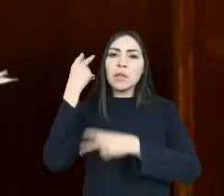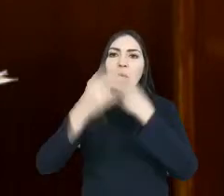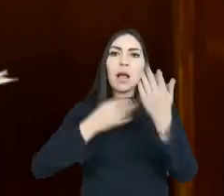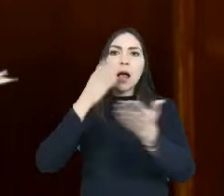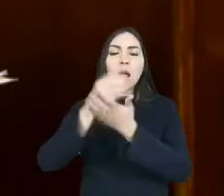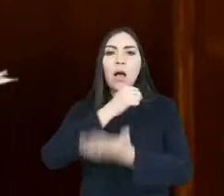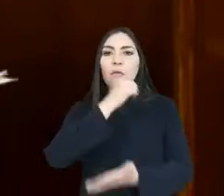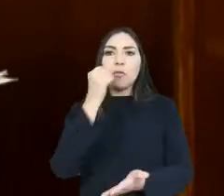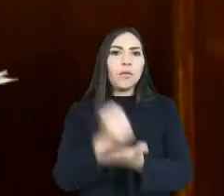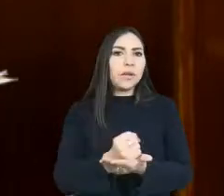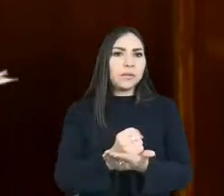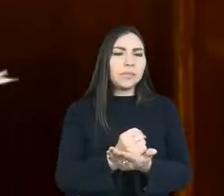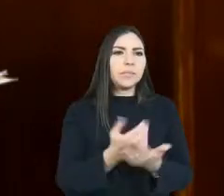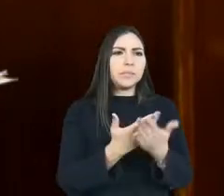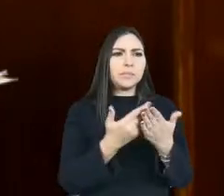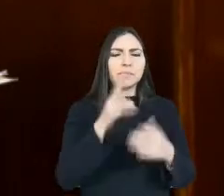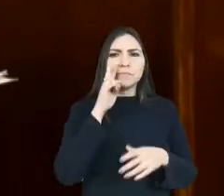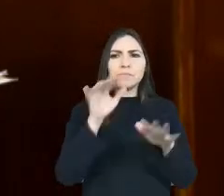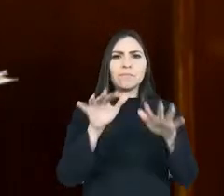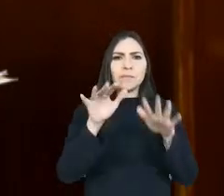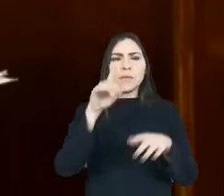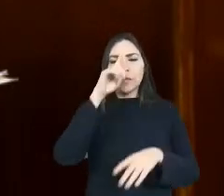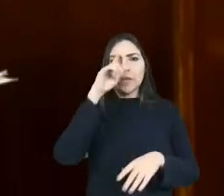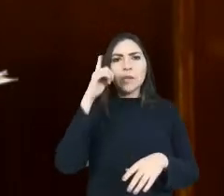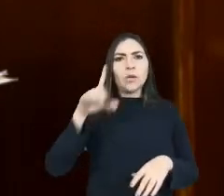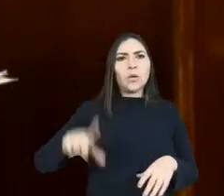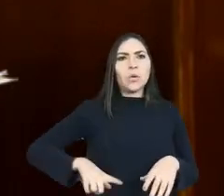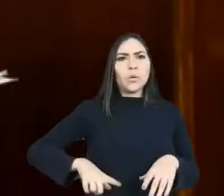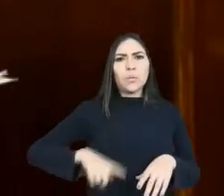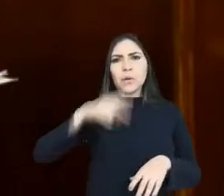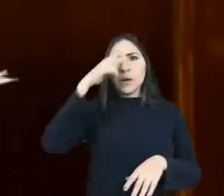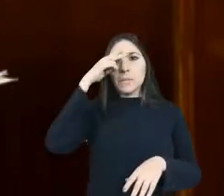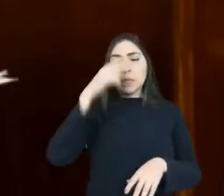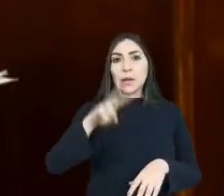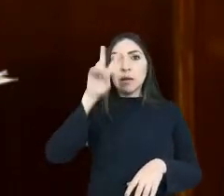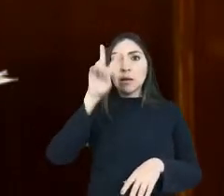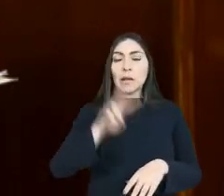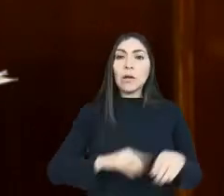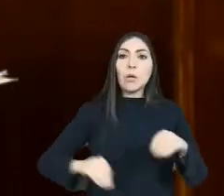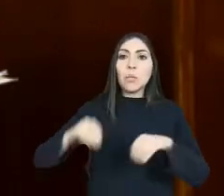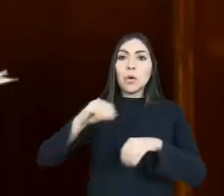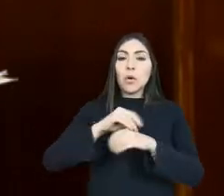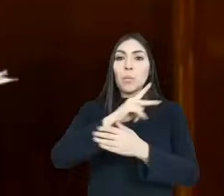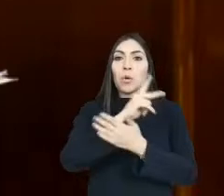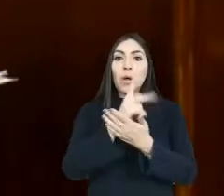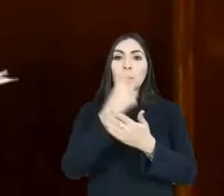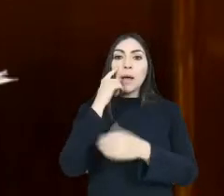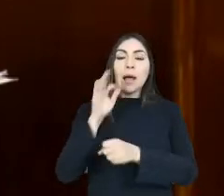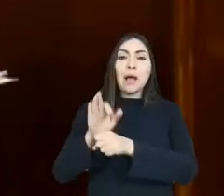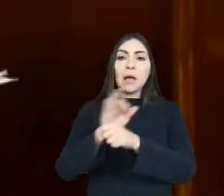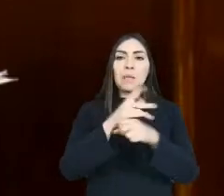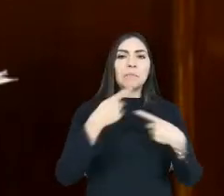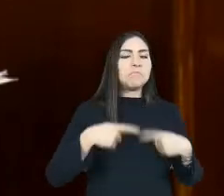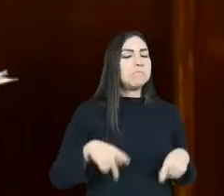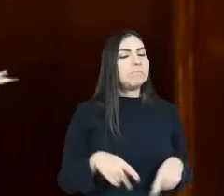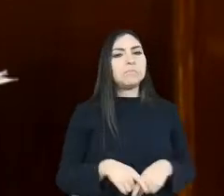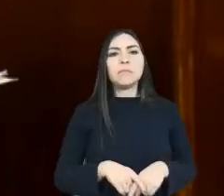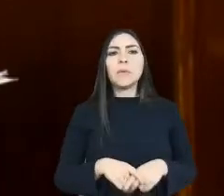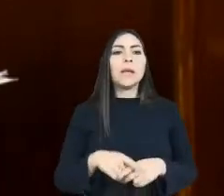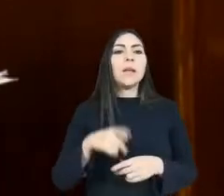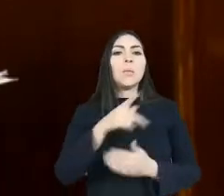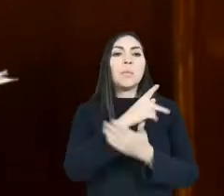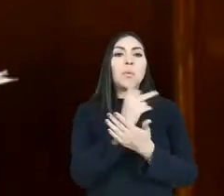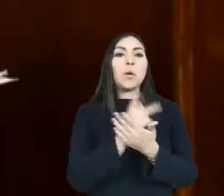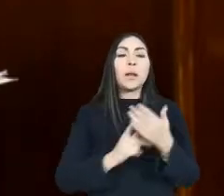Gobierno de México ha logrado impulsar programas verdaderamente de bienestar, no asistencialistas. Programa de discapacidad, que